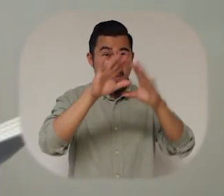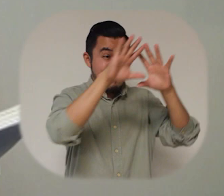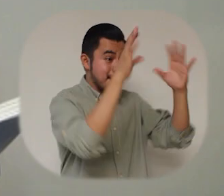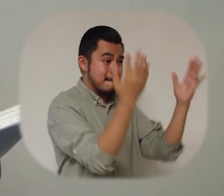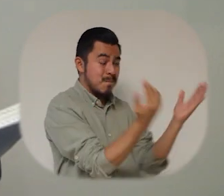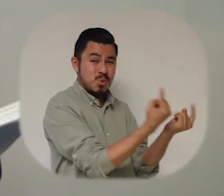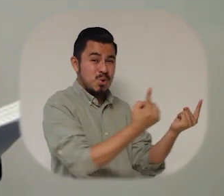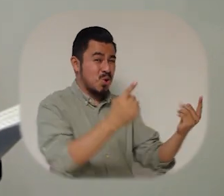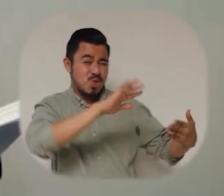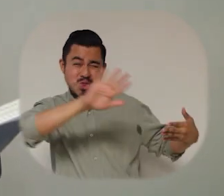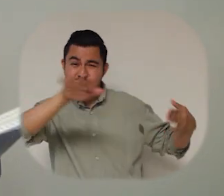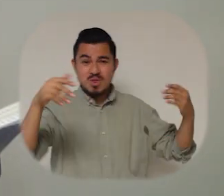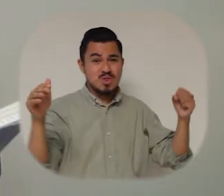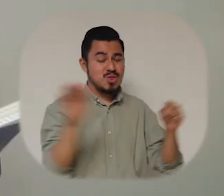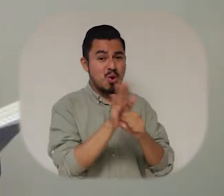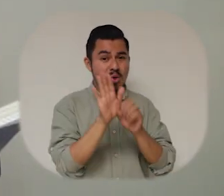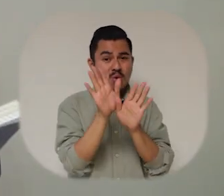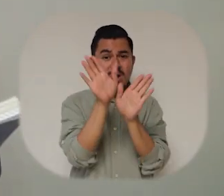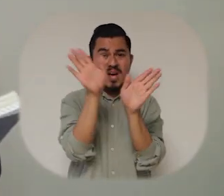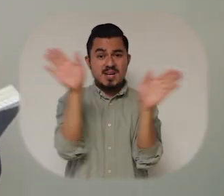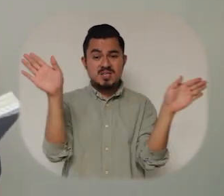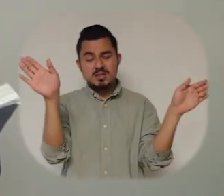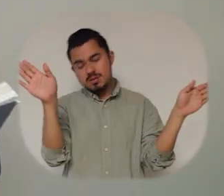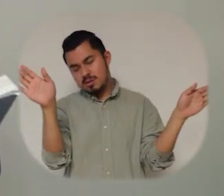y resucitó por ellos.